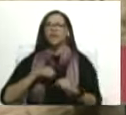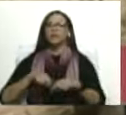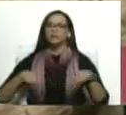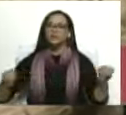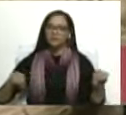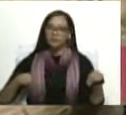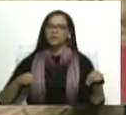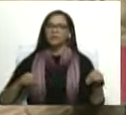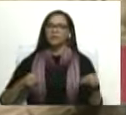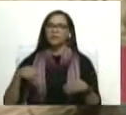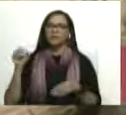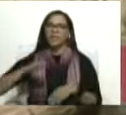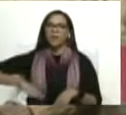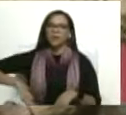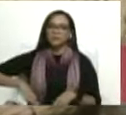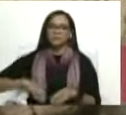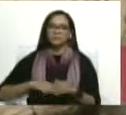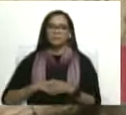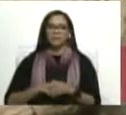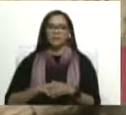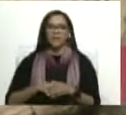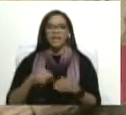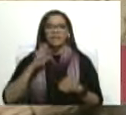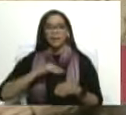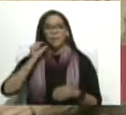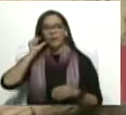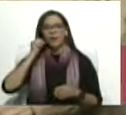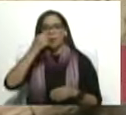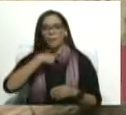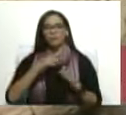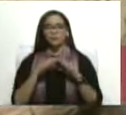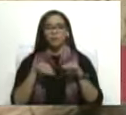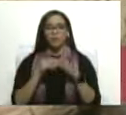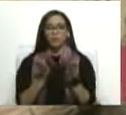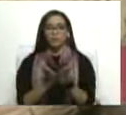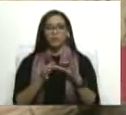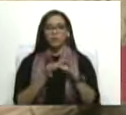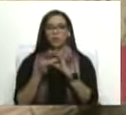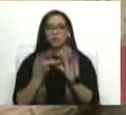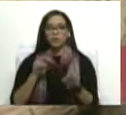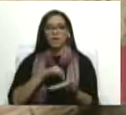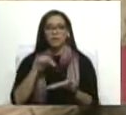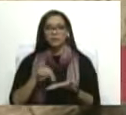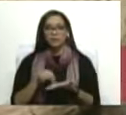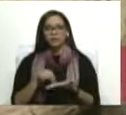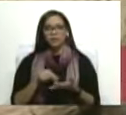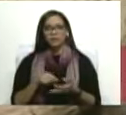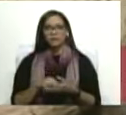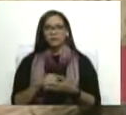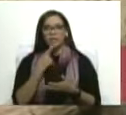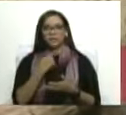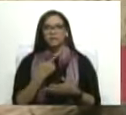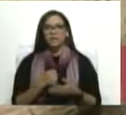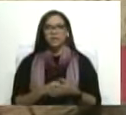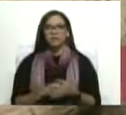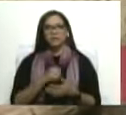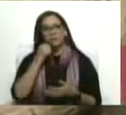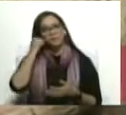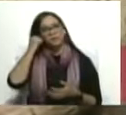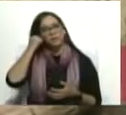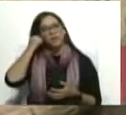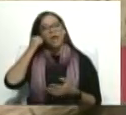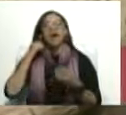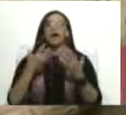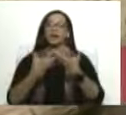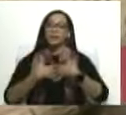territorio de la Guayana Esequiba. Aquí están mujeres, hombres, todo el mundo, en unión nacional, diciendo un móvil, diciéndole